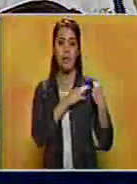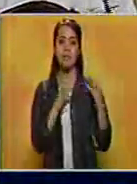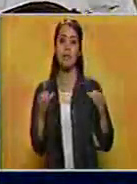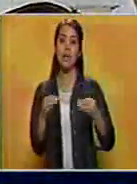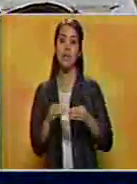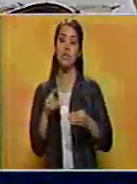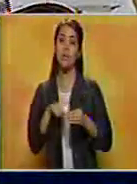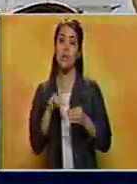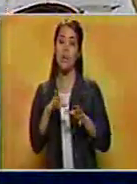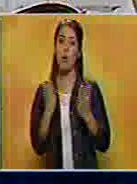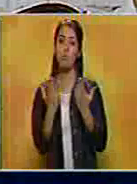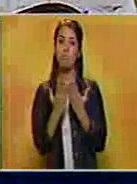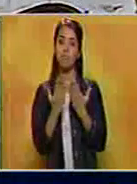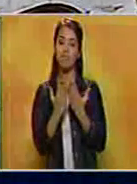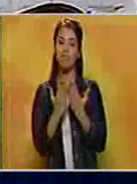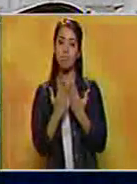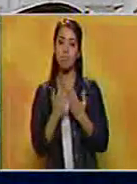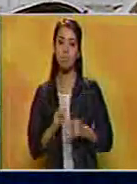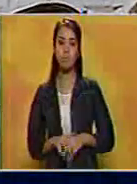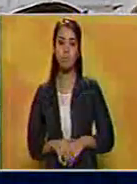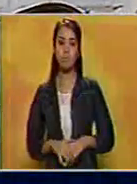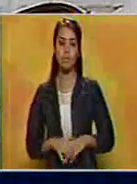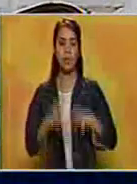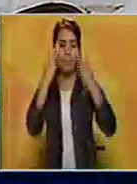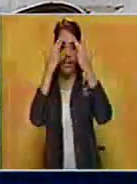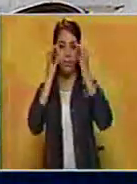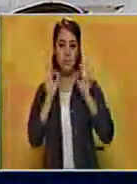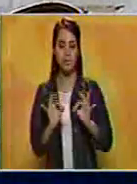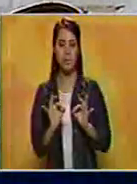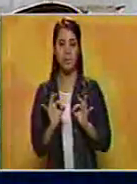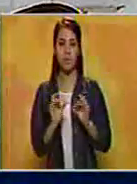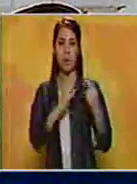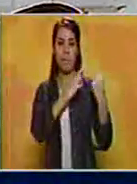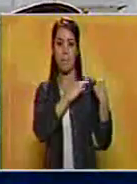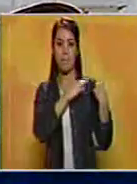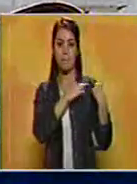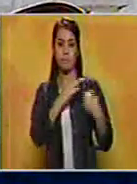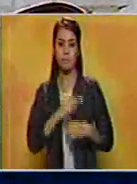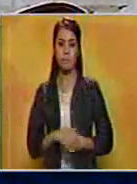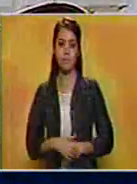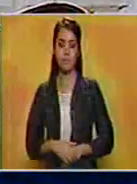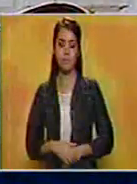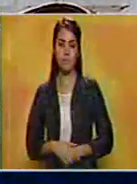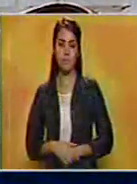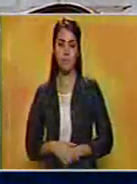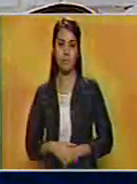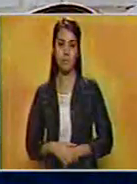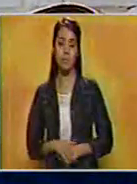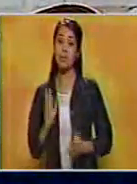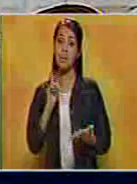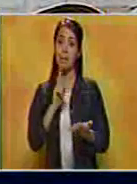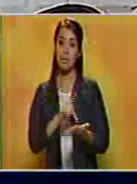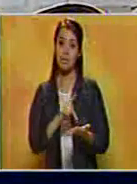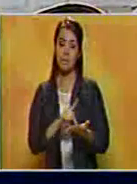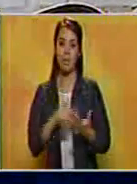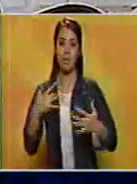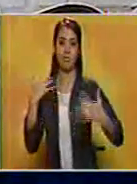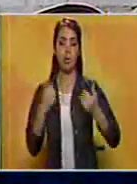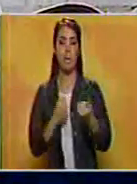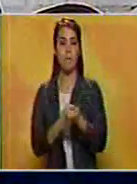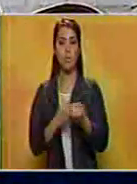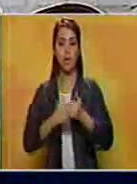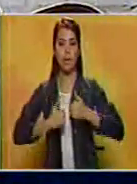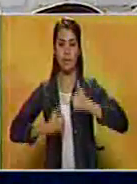sector estudiantil, también hay intelectuales, representantes vecinales que hoy están participando en este acto en apoyo